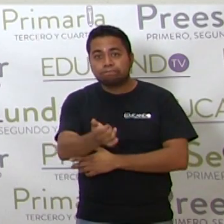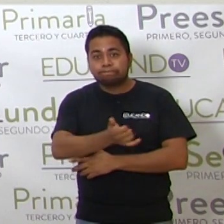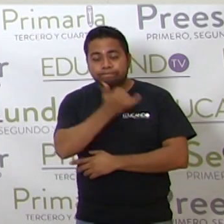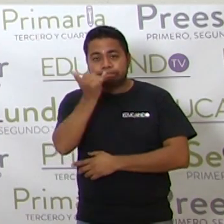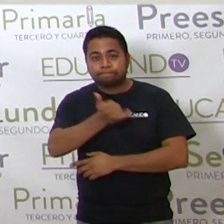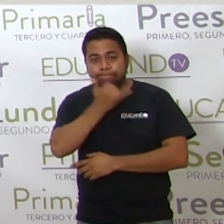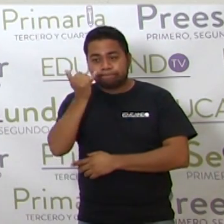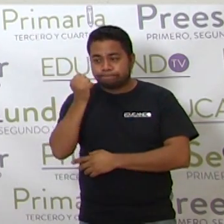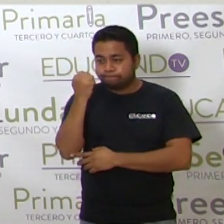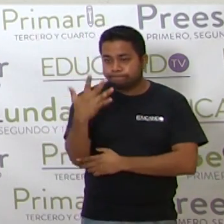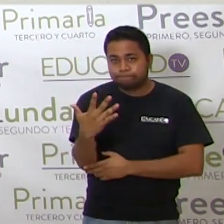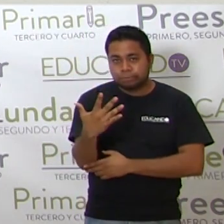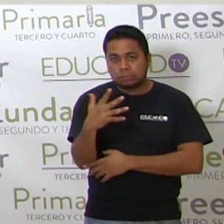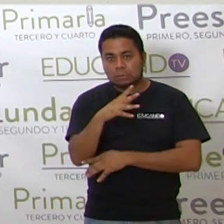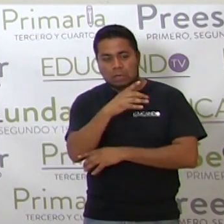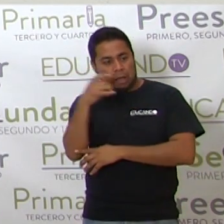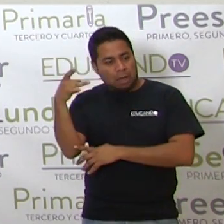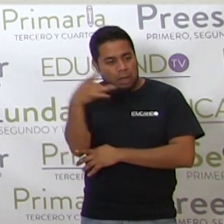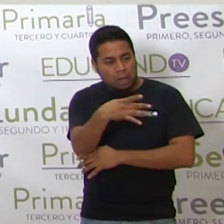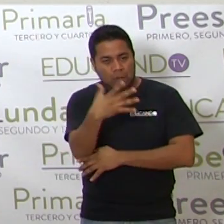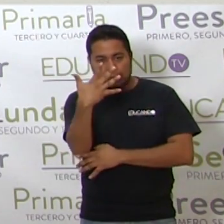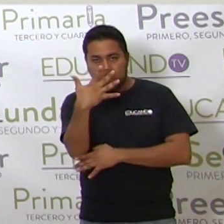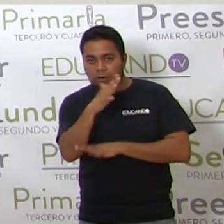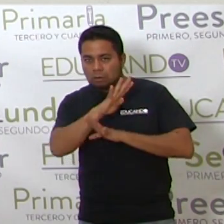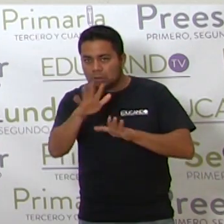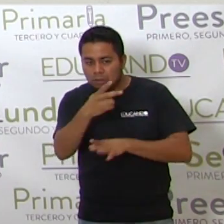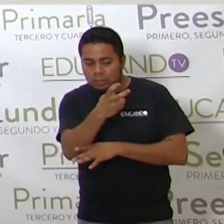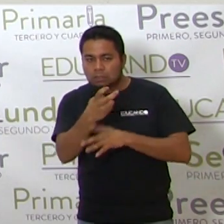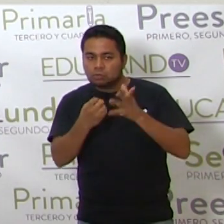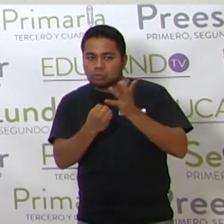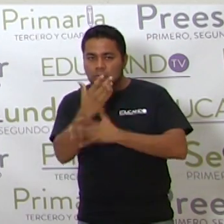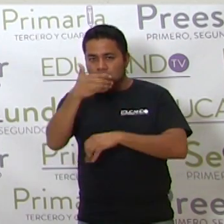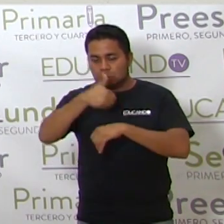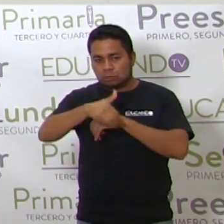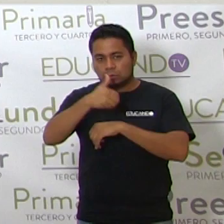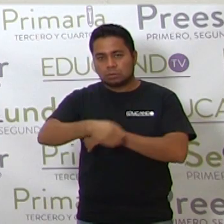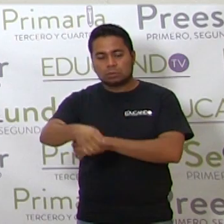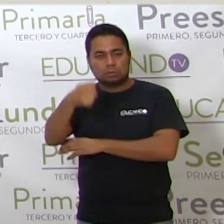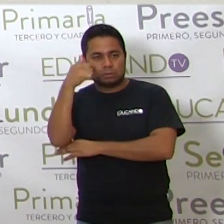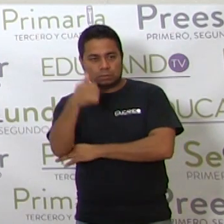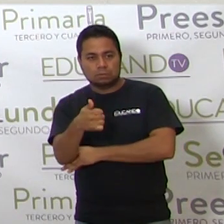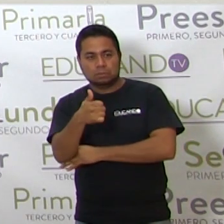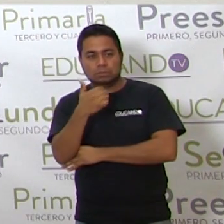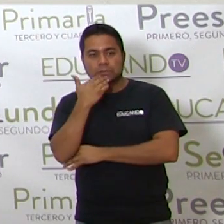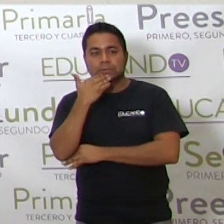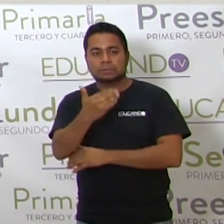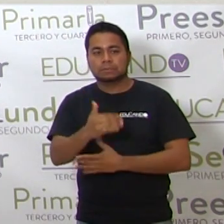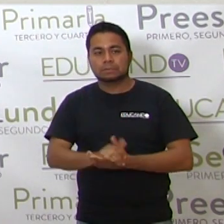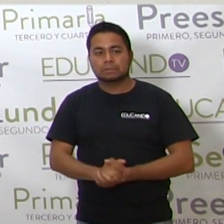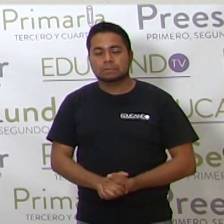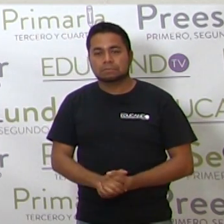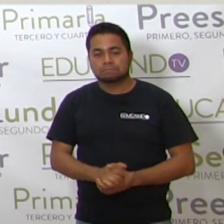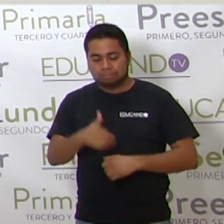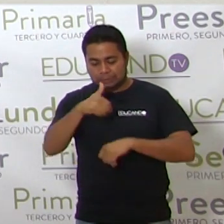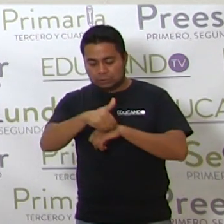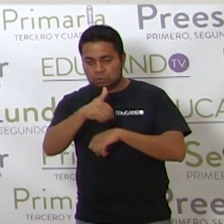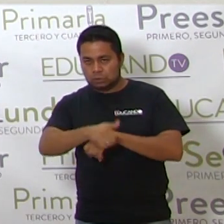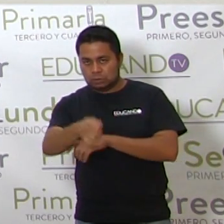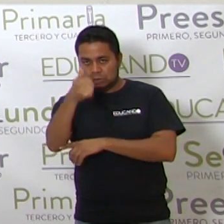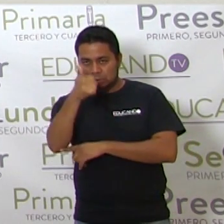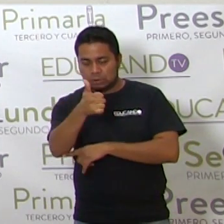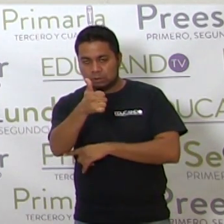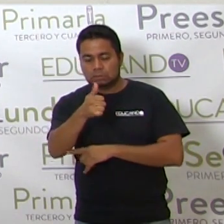5 ya pusimos el 5 es el número 6 bien número 6